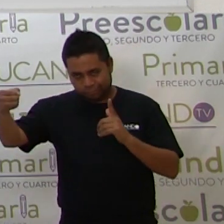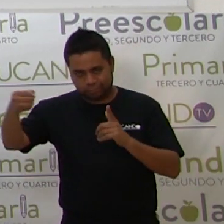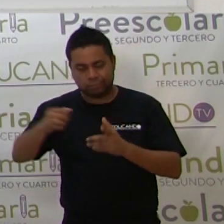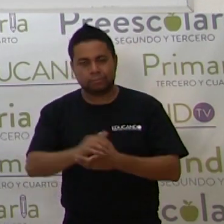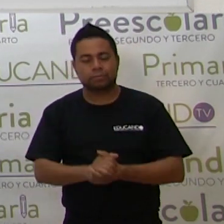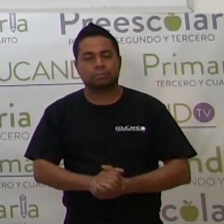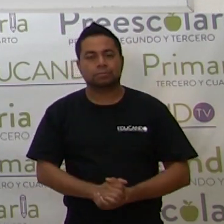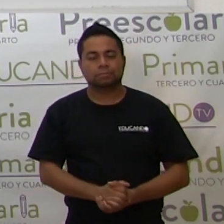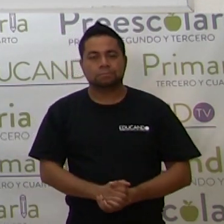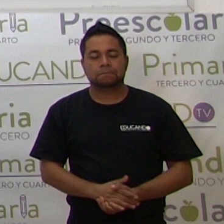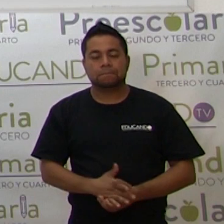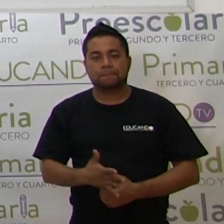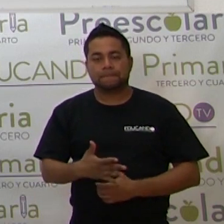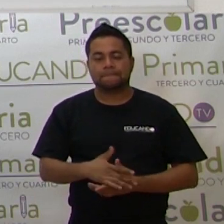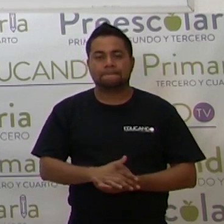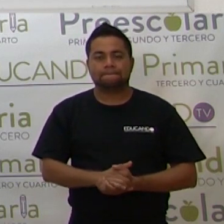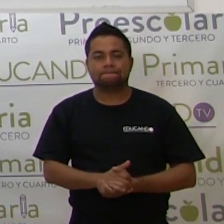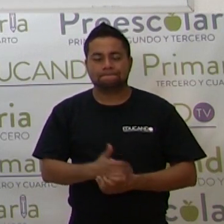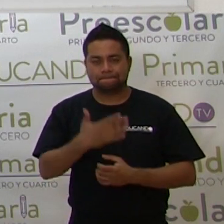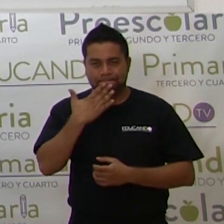bien, los